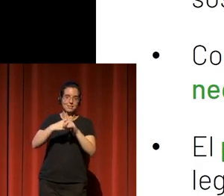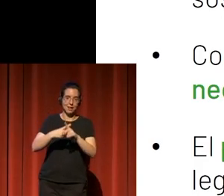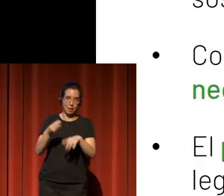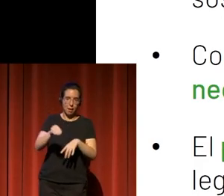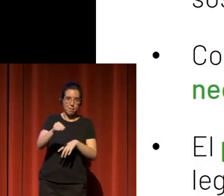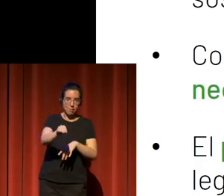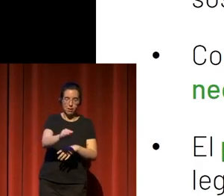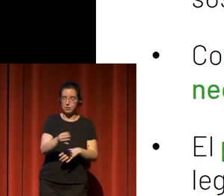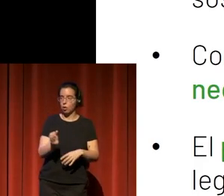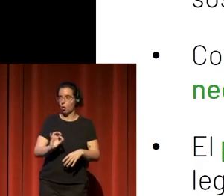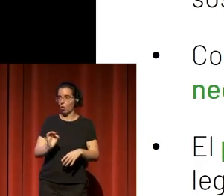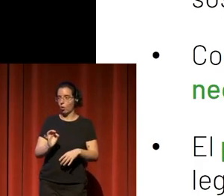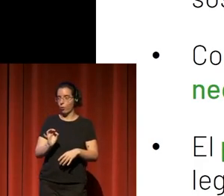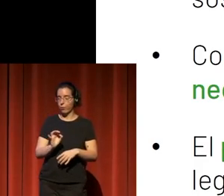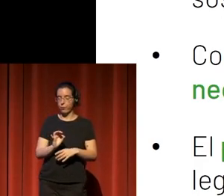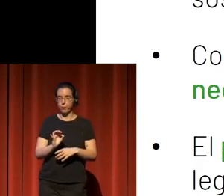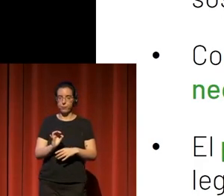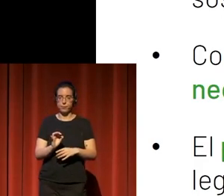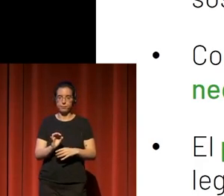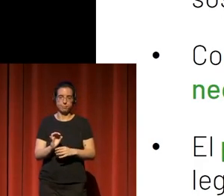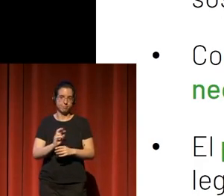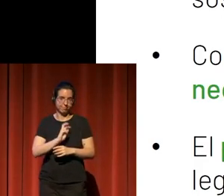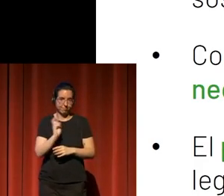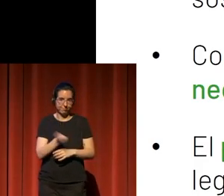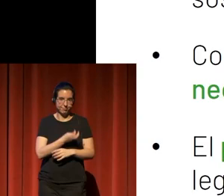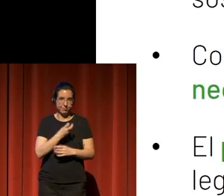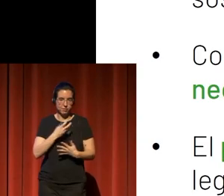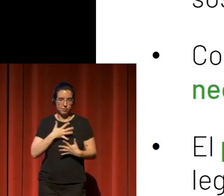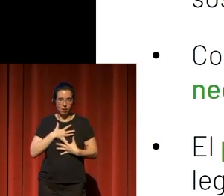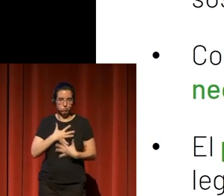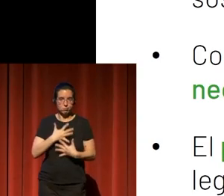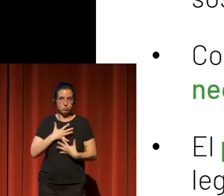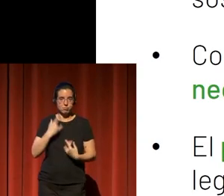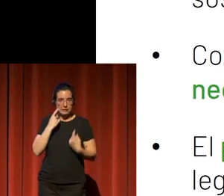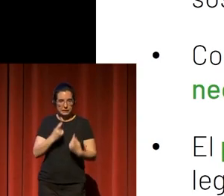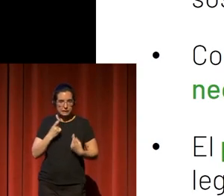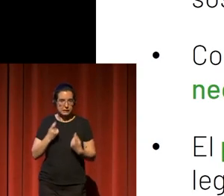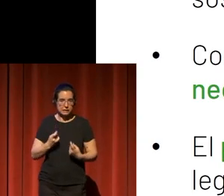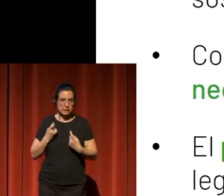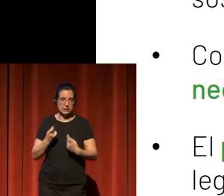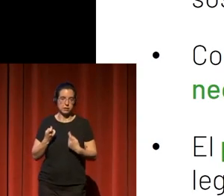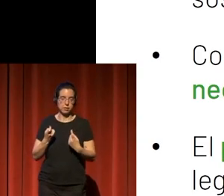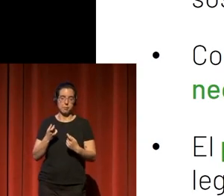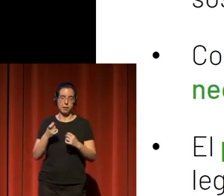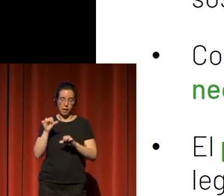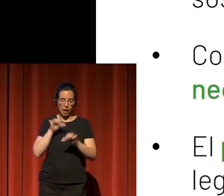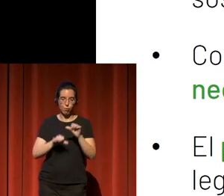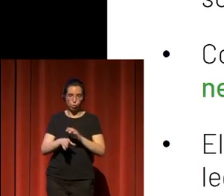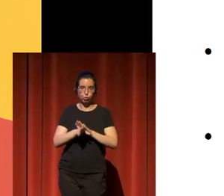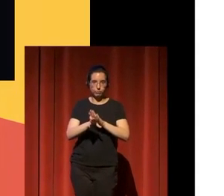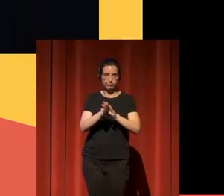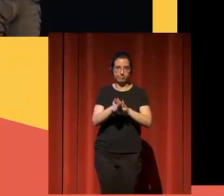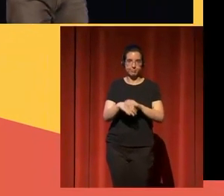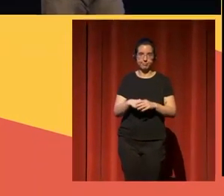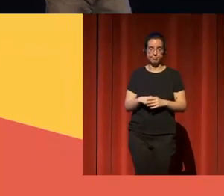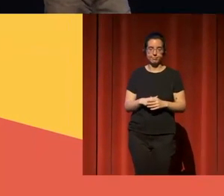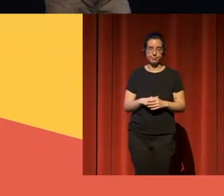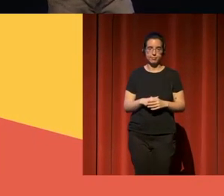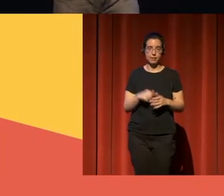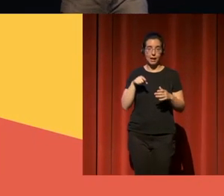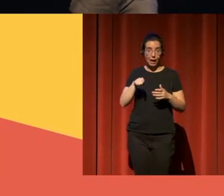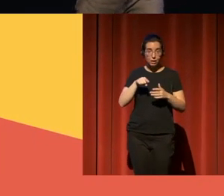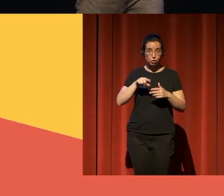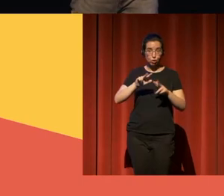estipuladas horas extra etcétera para poder llevar a cabo el el el laboratorio esto